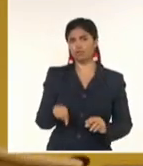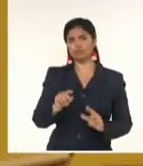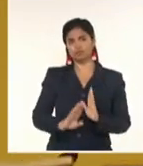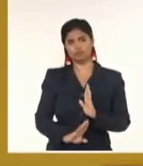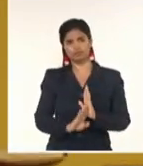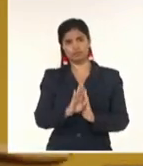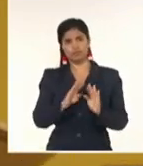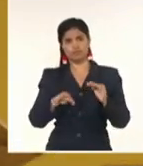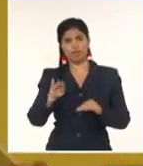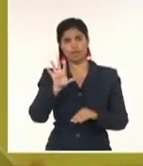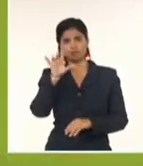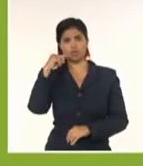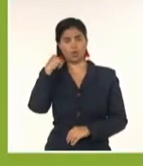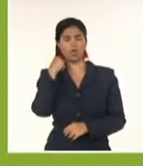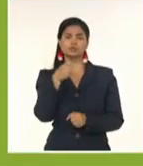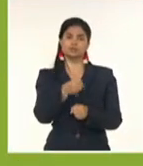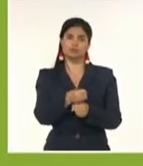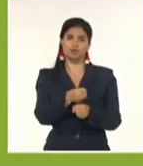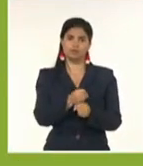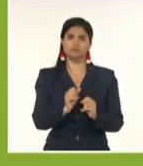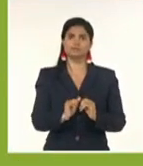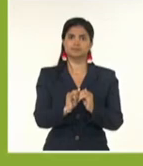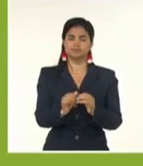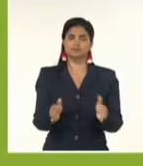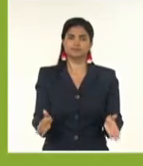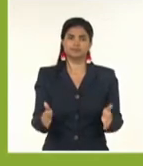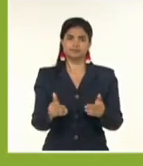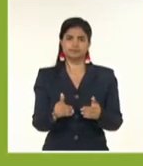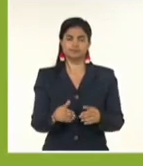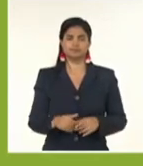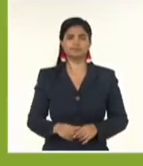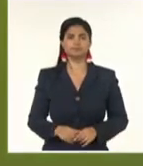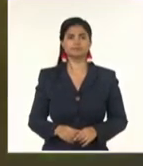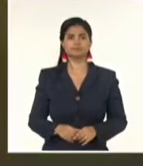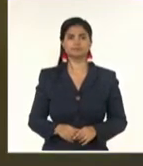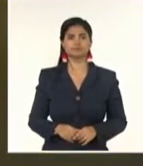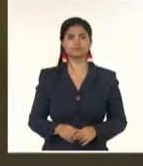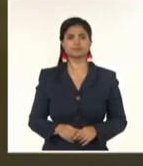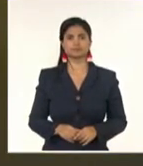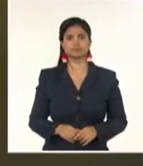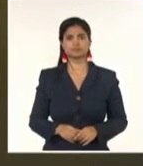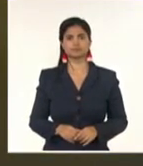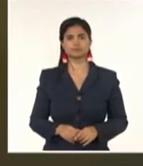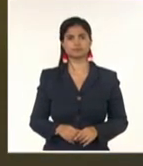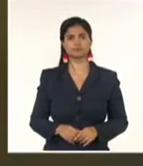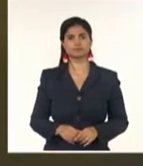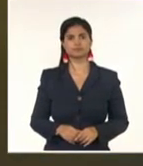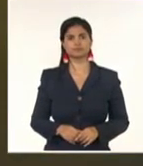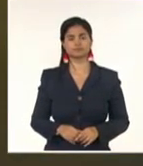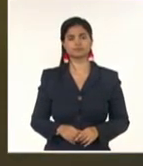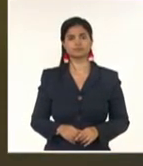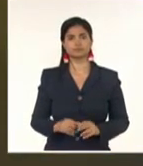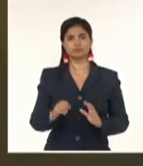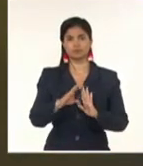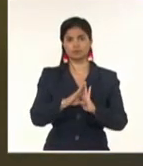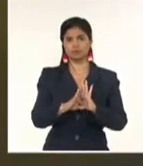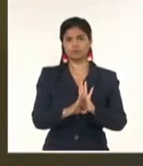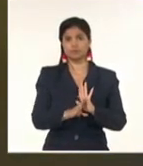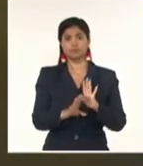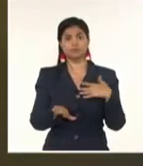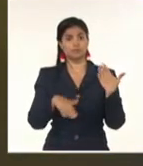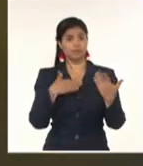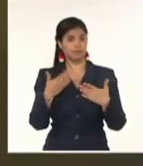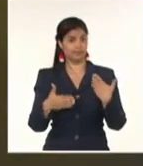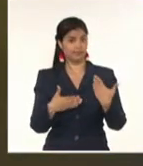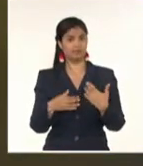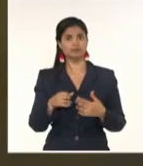de 5 años de trabajo. Nailey Vecino Pérez, Canal Cubano de Noticias. El programa de actividades de la